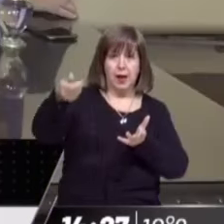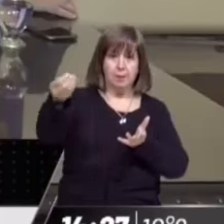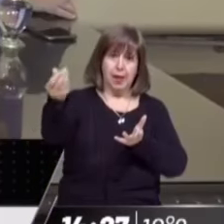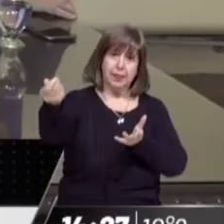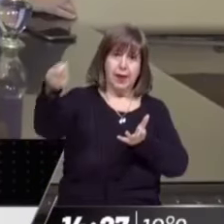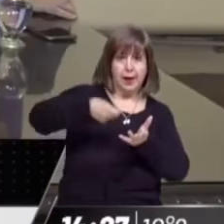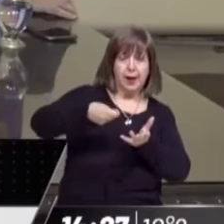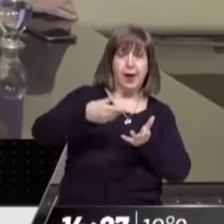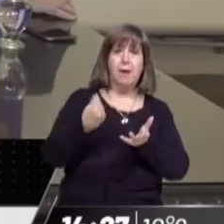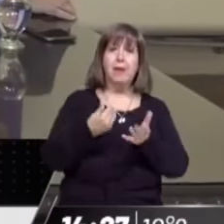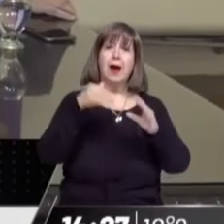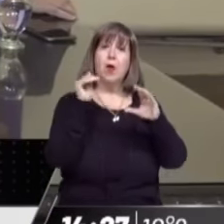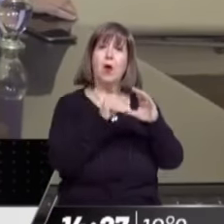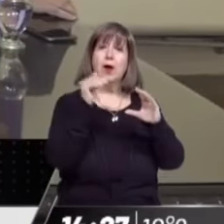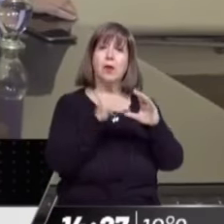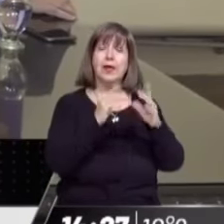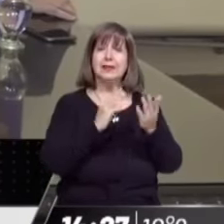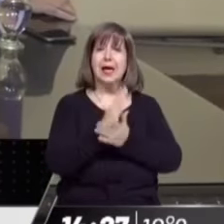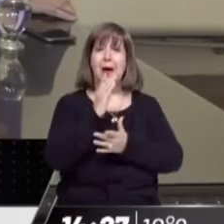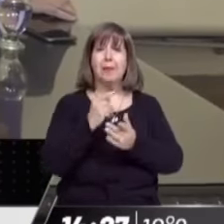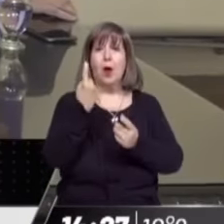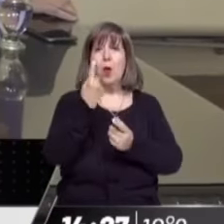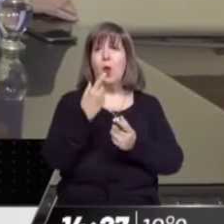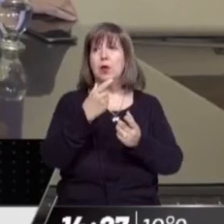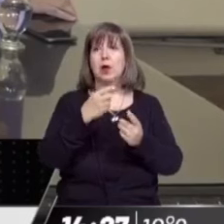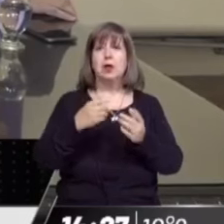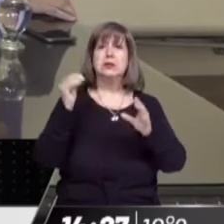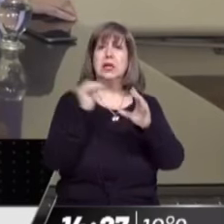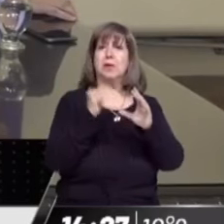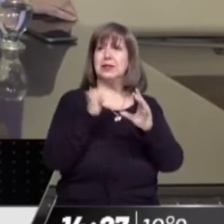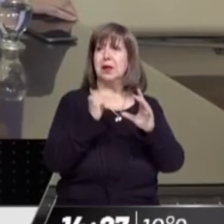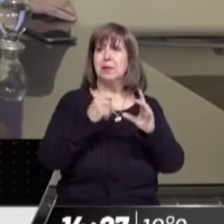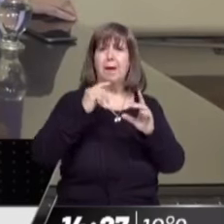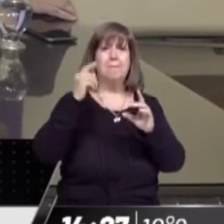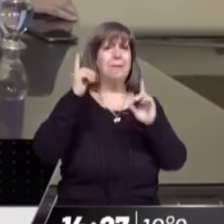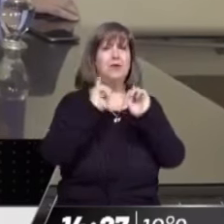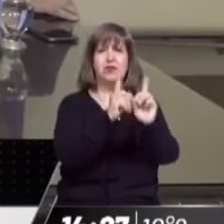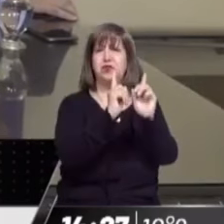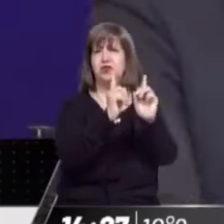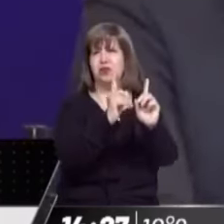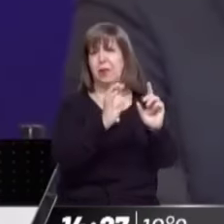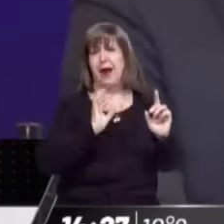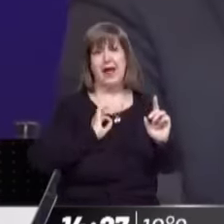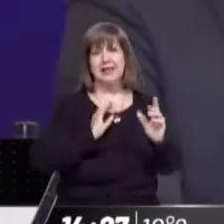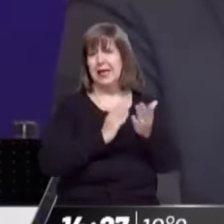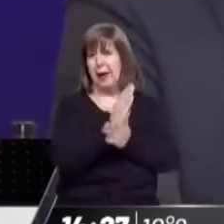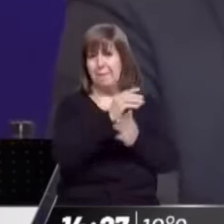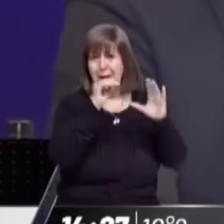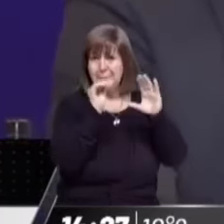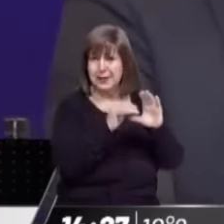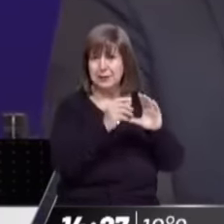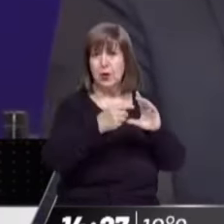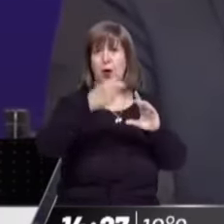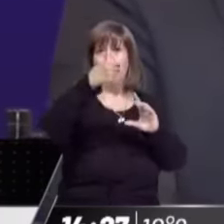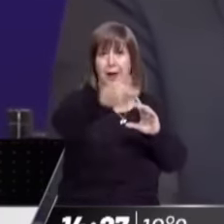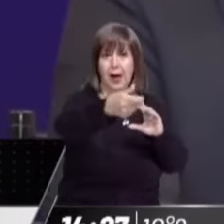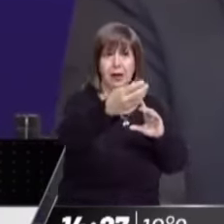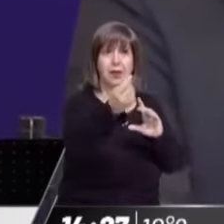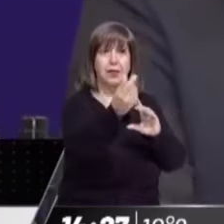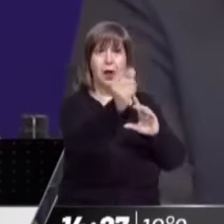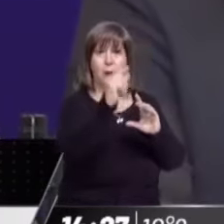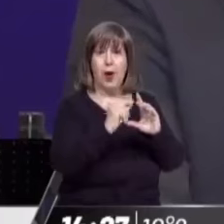justamente para que no sean fondos que ejecute un solo gobierno sino que se un fondo permanente de todos los mendocinos respecto al repago Lo importante